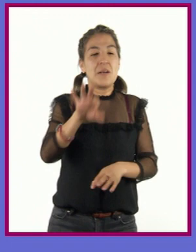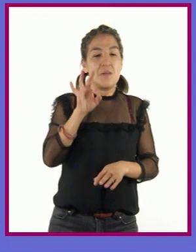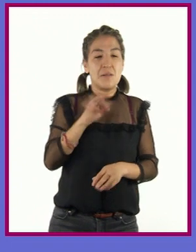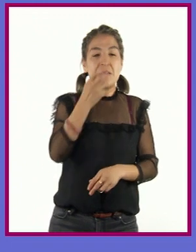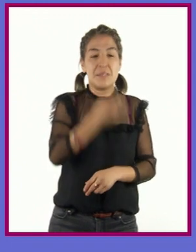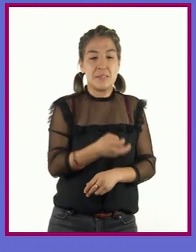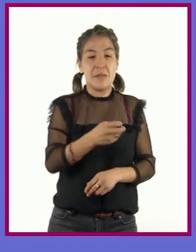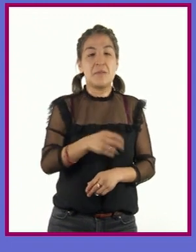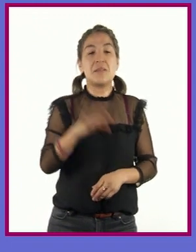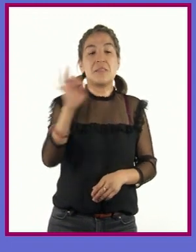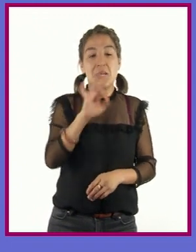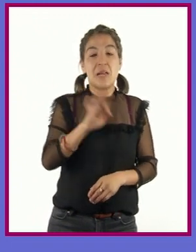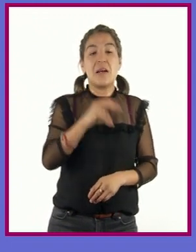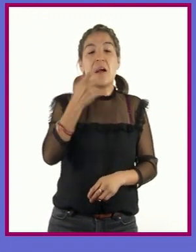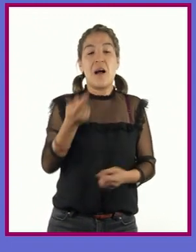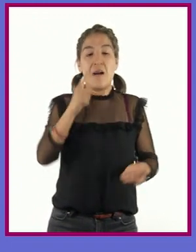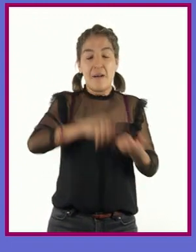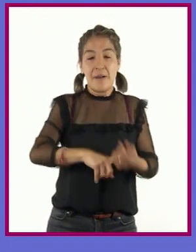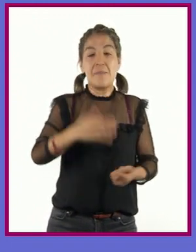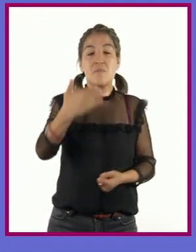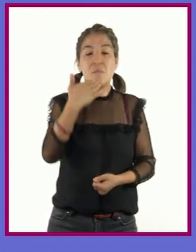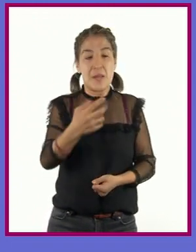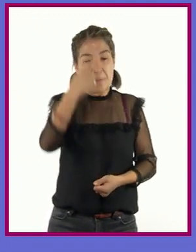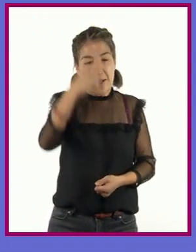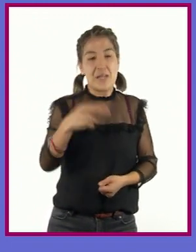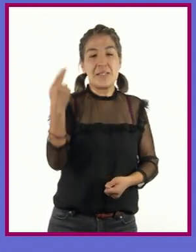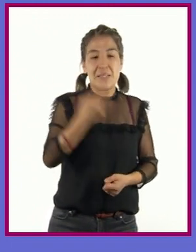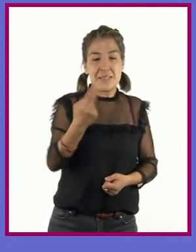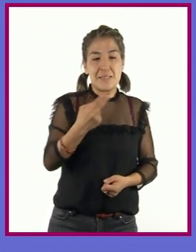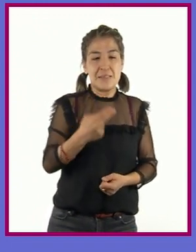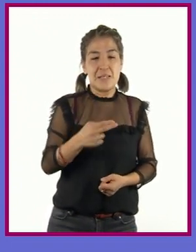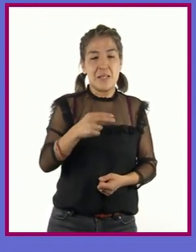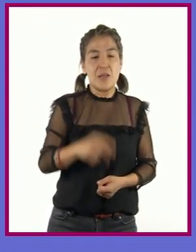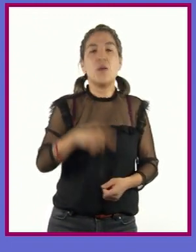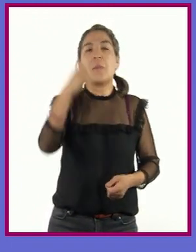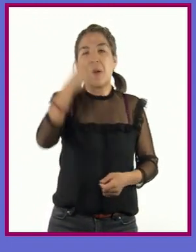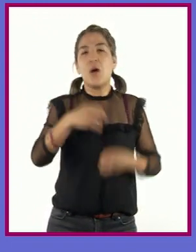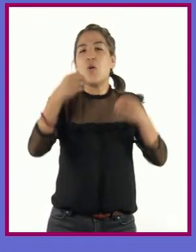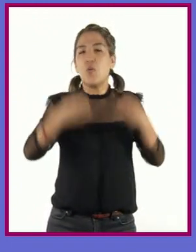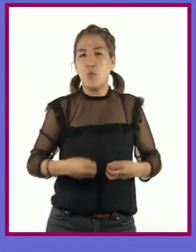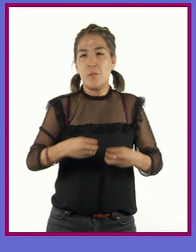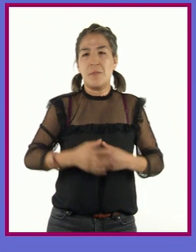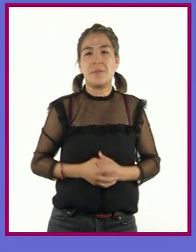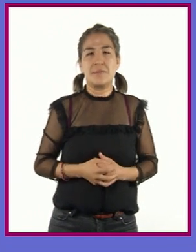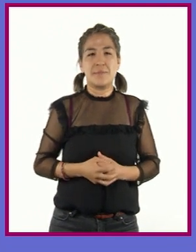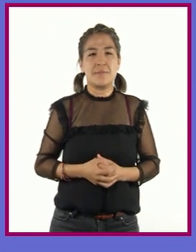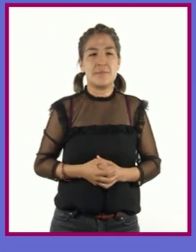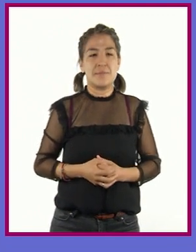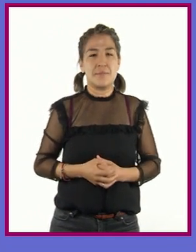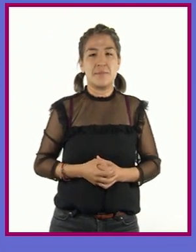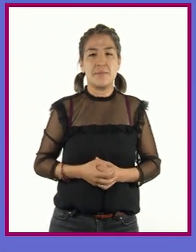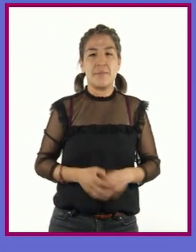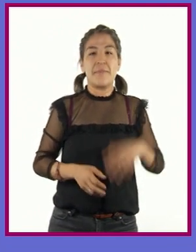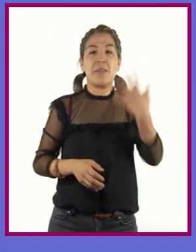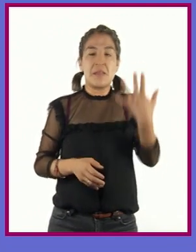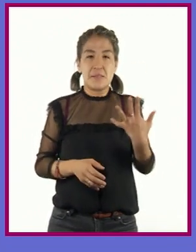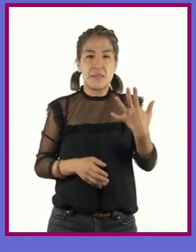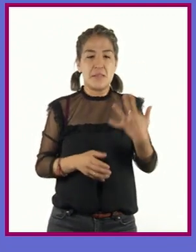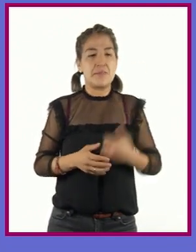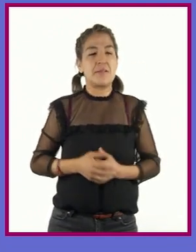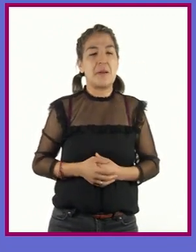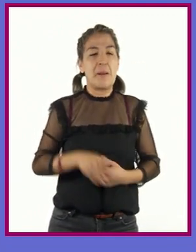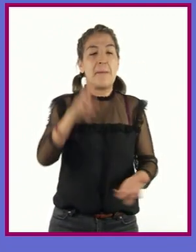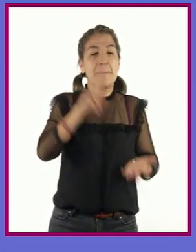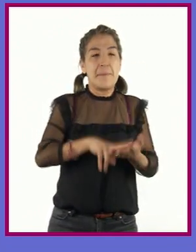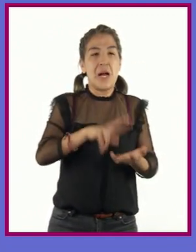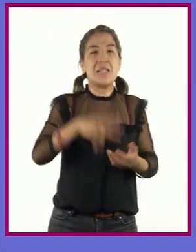es pertinente y si se adecúa a las necesidades con las que se ocupará. 5.